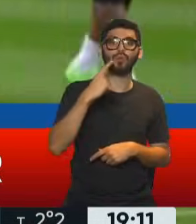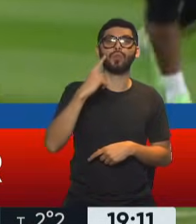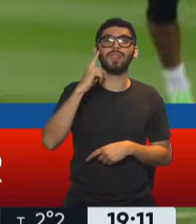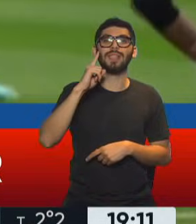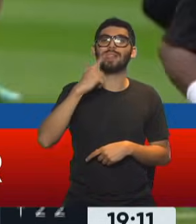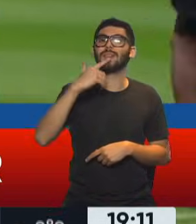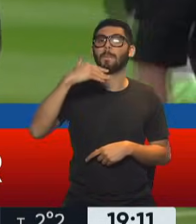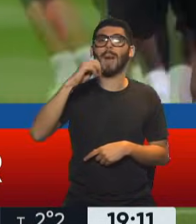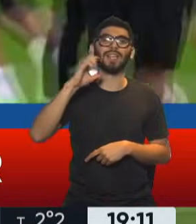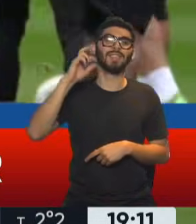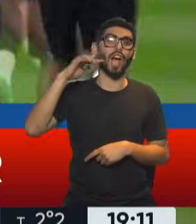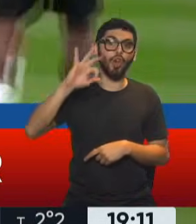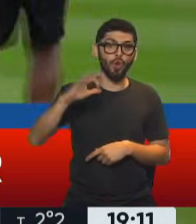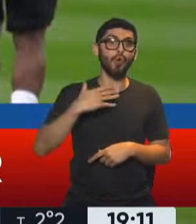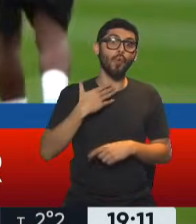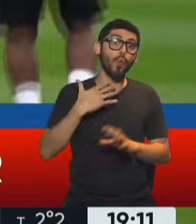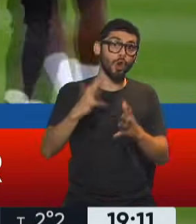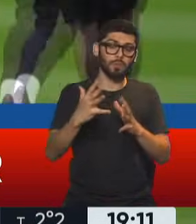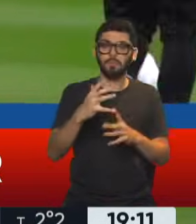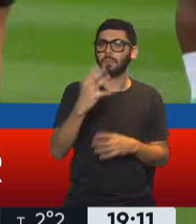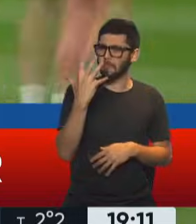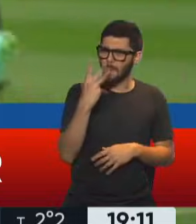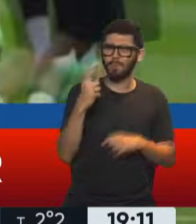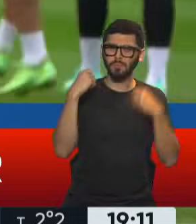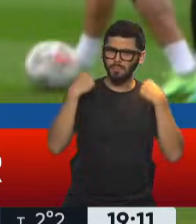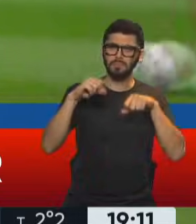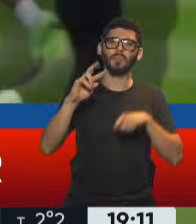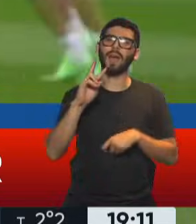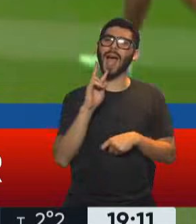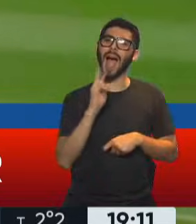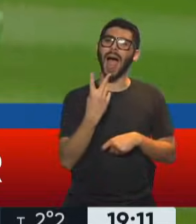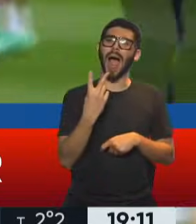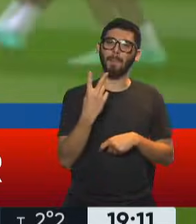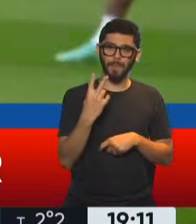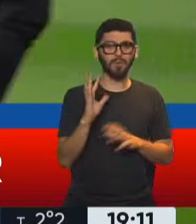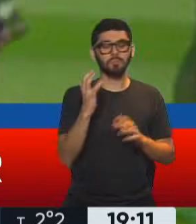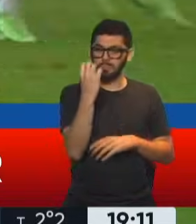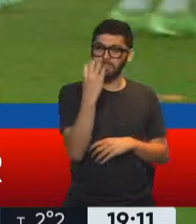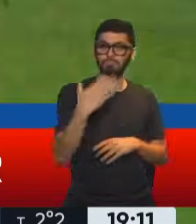con el tono también. Me gusta, hispano. Me bueno, gusta Winston, que te vayas mimetizando con los tonos.